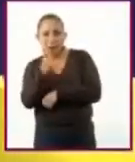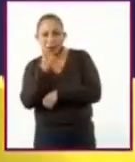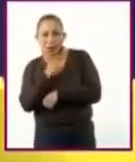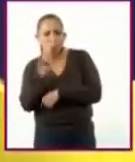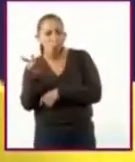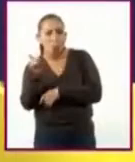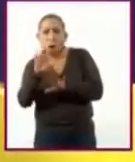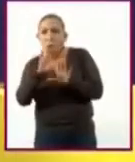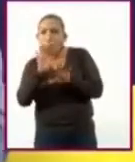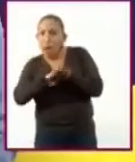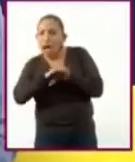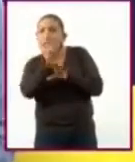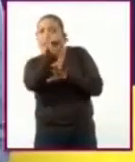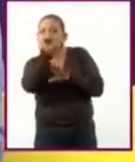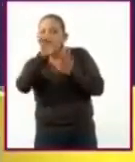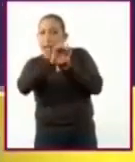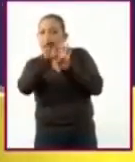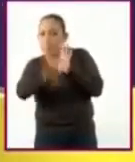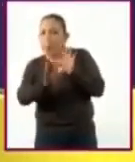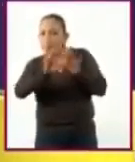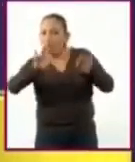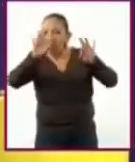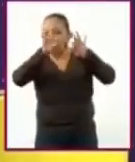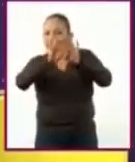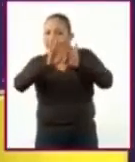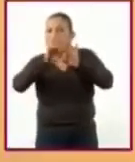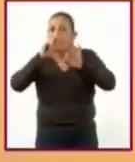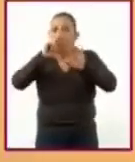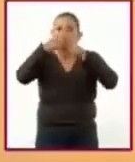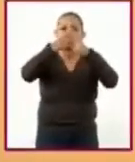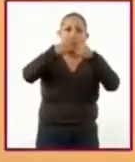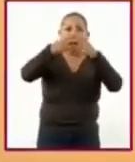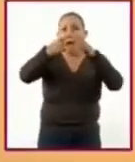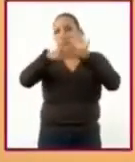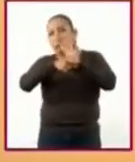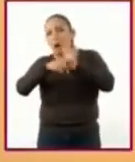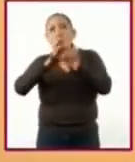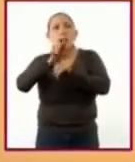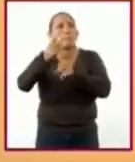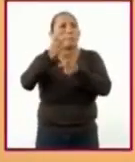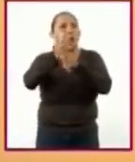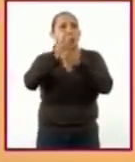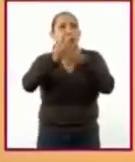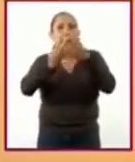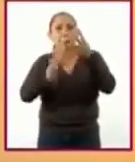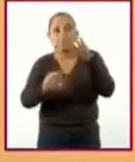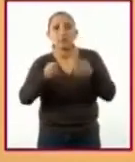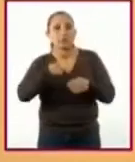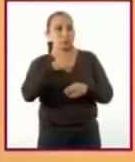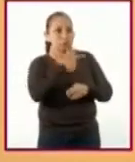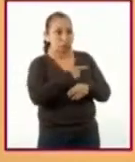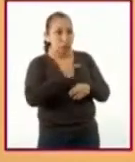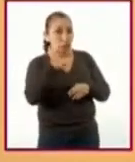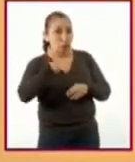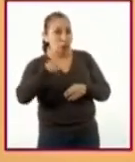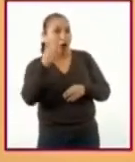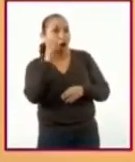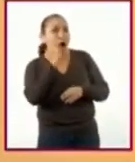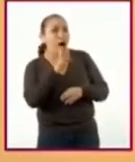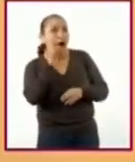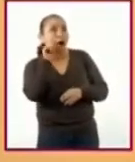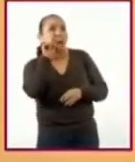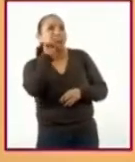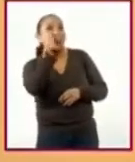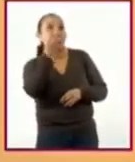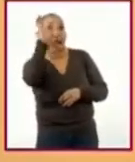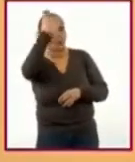una situación más en la que sea relevante la jerarquía de operaciones? Con gusto, Leslie. Lo haré a través de un reto. En las